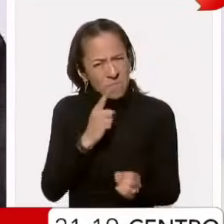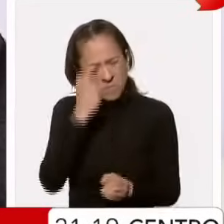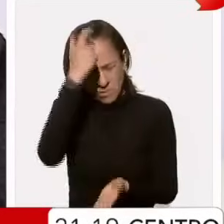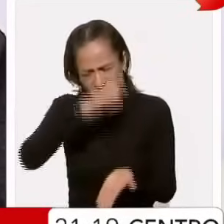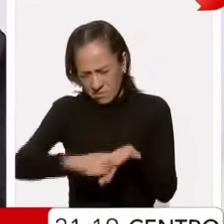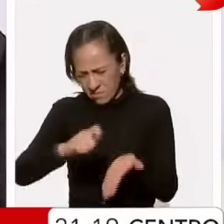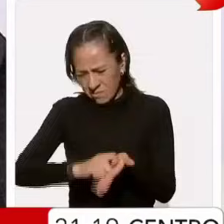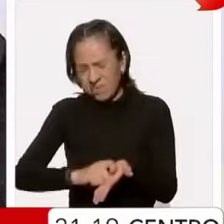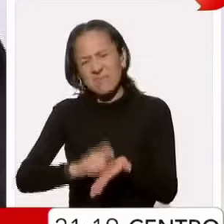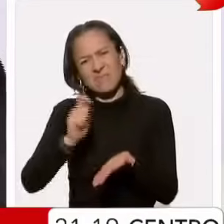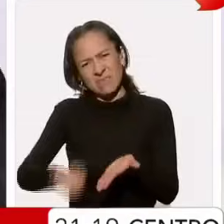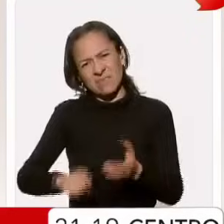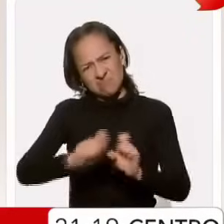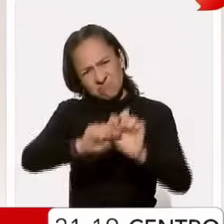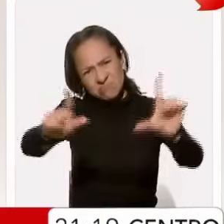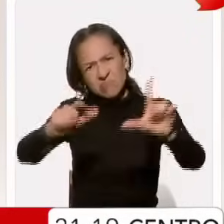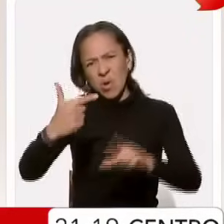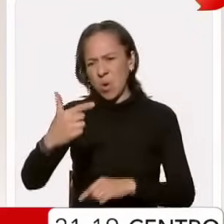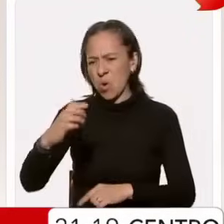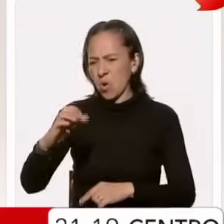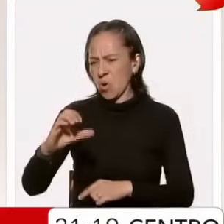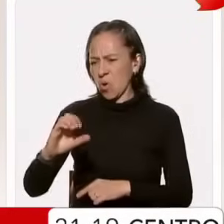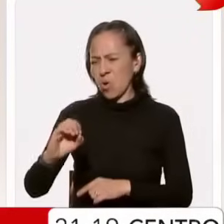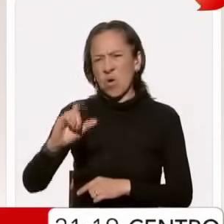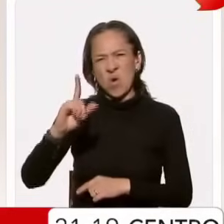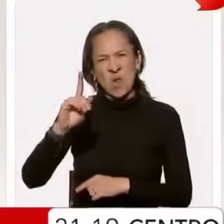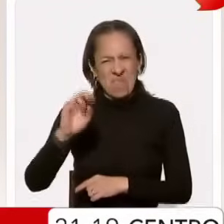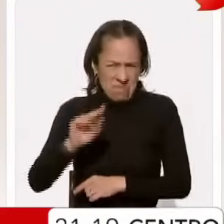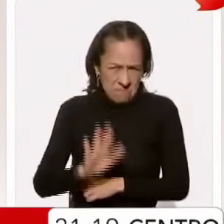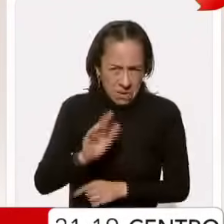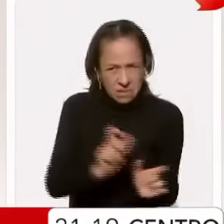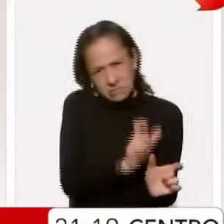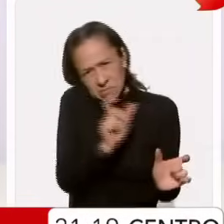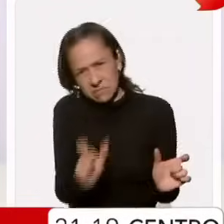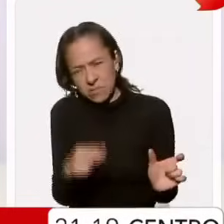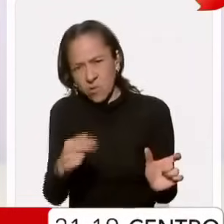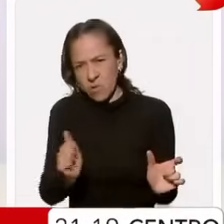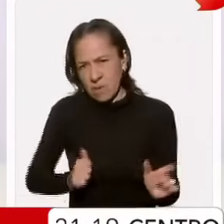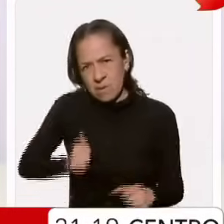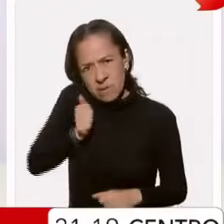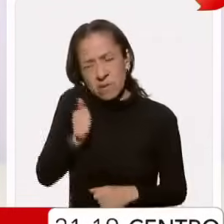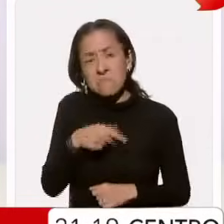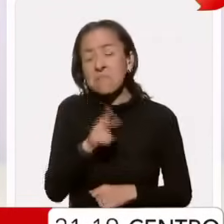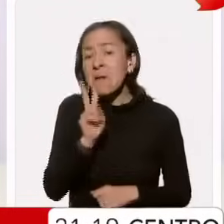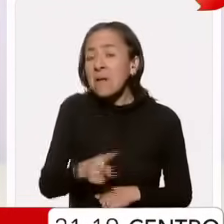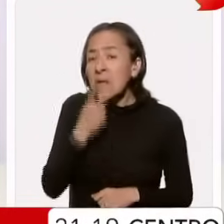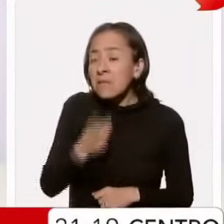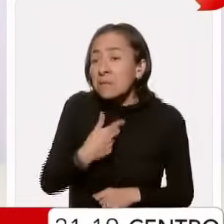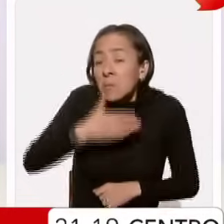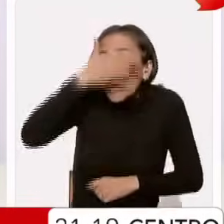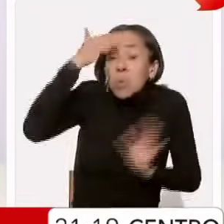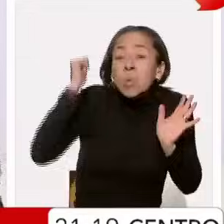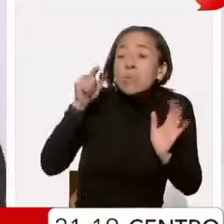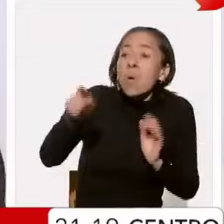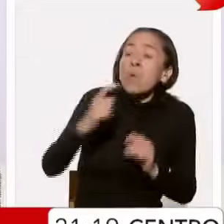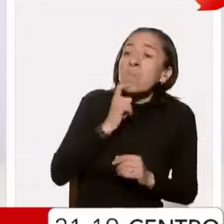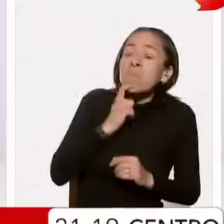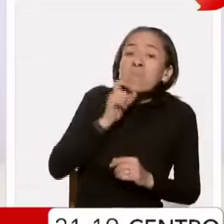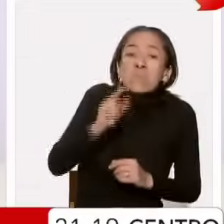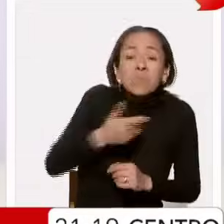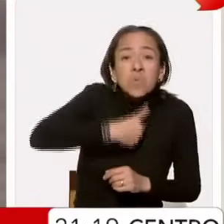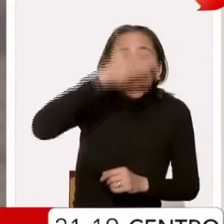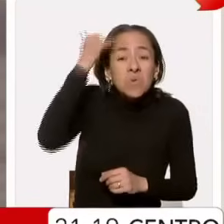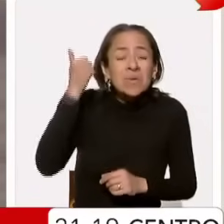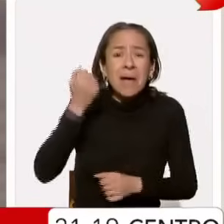se apellida, dice que tampoco sabe si existió el financiamiento y si el compañero presidente supo ese financiamiento de 2006, que hace 10